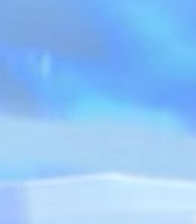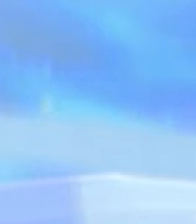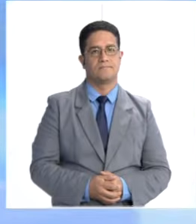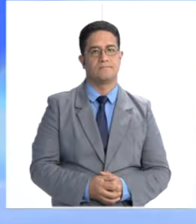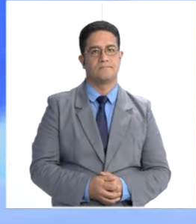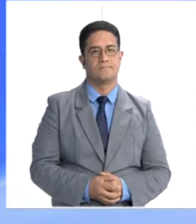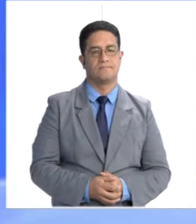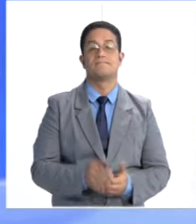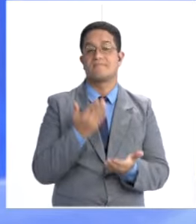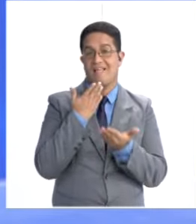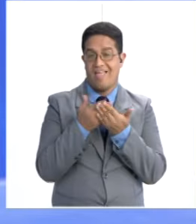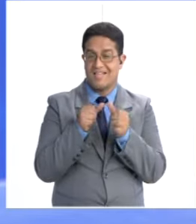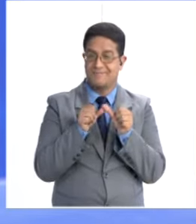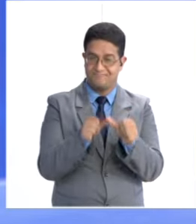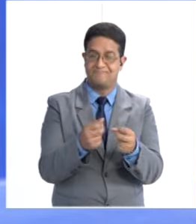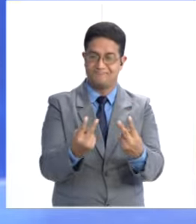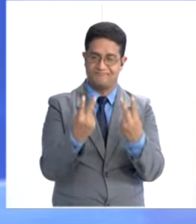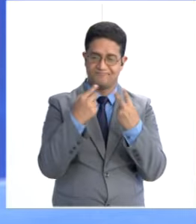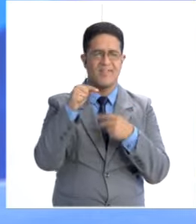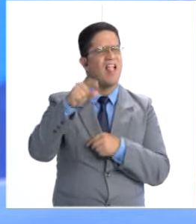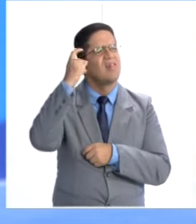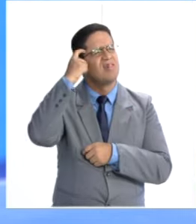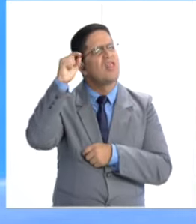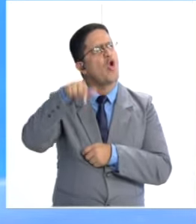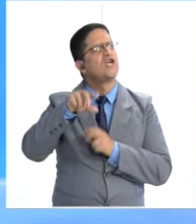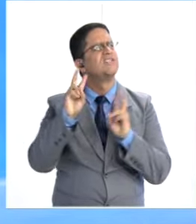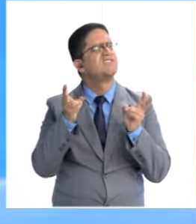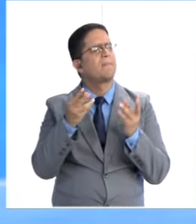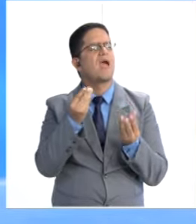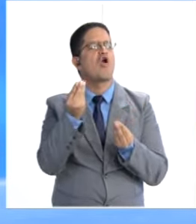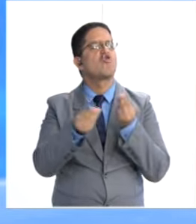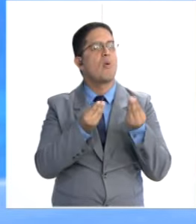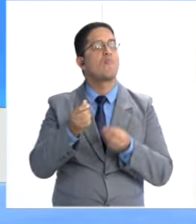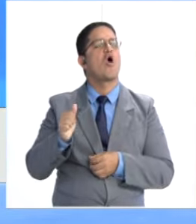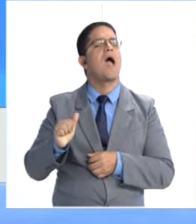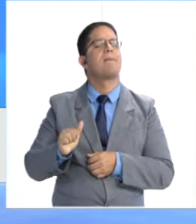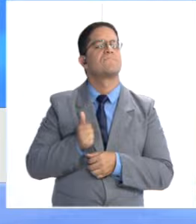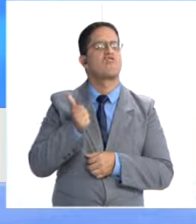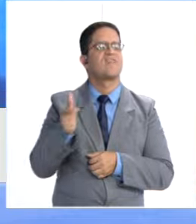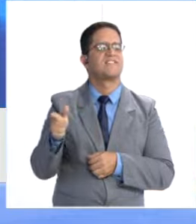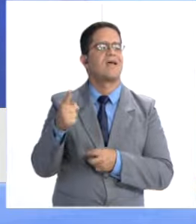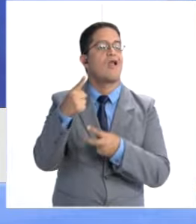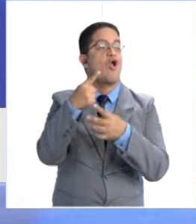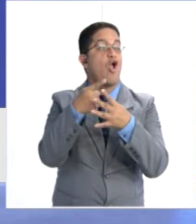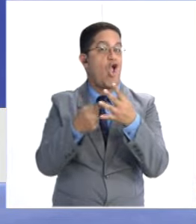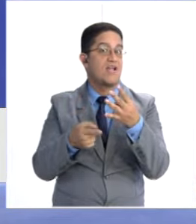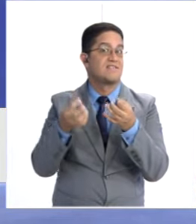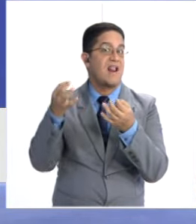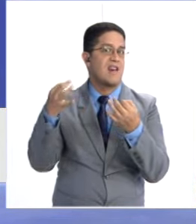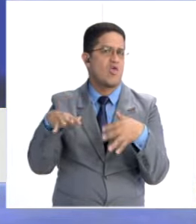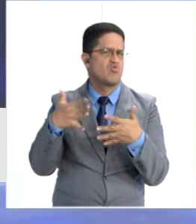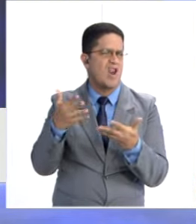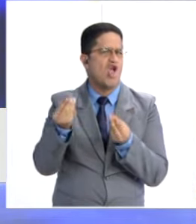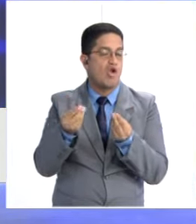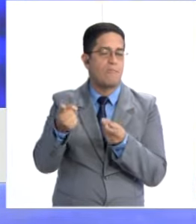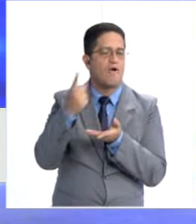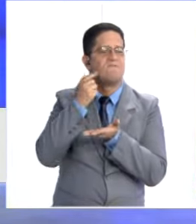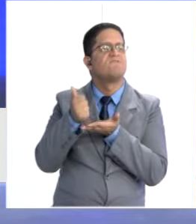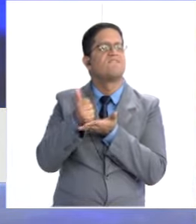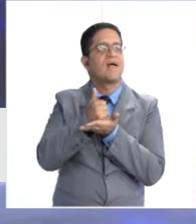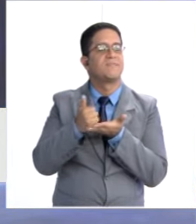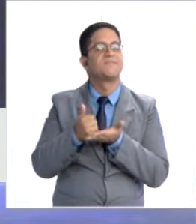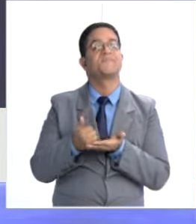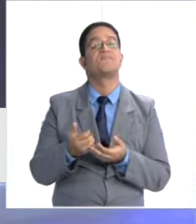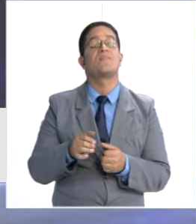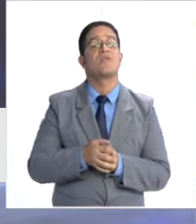Gracias por continuar en nuestra sintonía. El día de hoy vamos a hablar de cómo aprovechar los nutrientes naturales a través de la industria farmacológica.